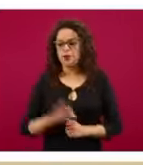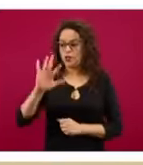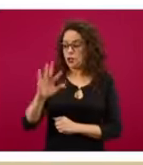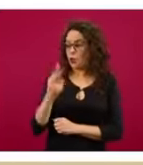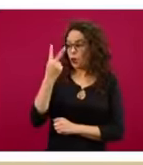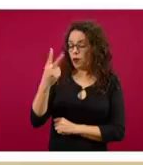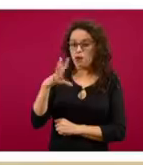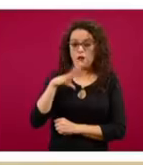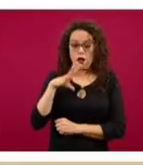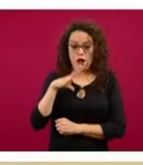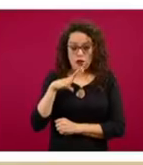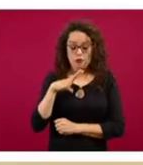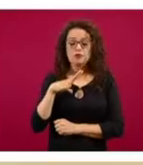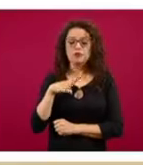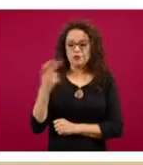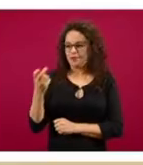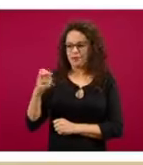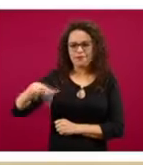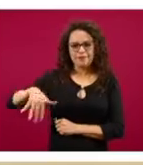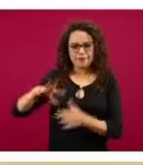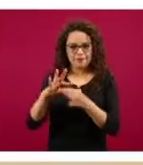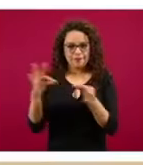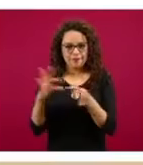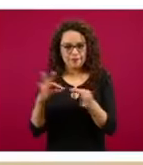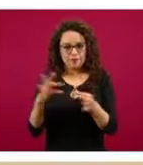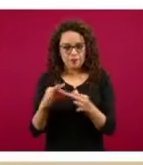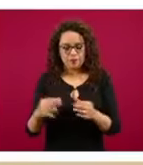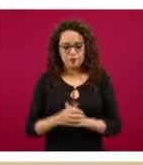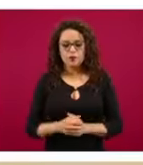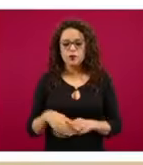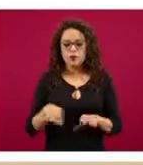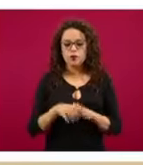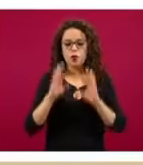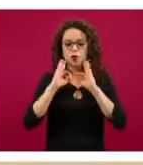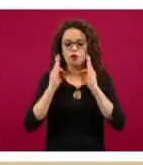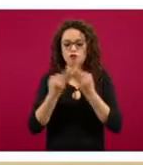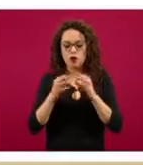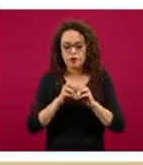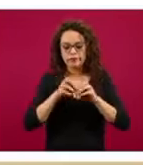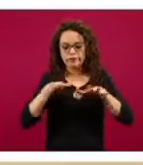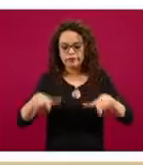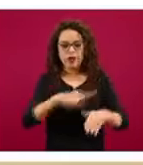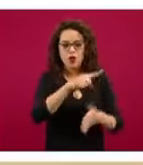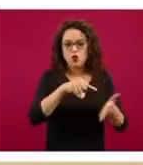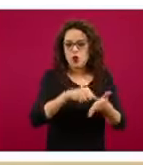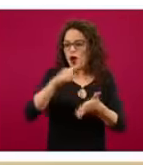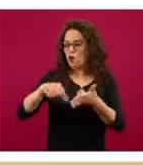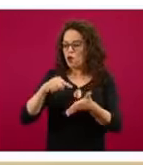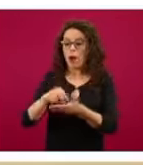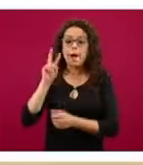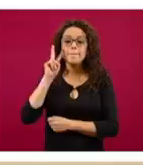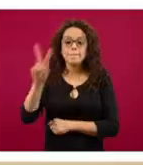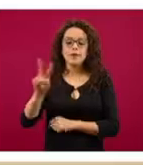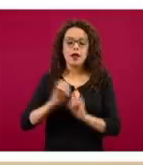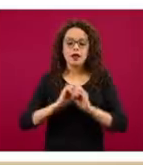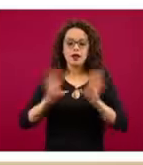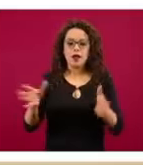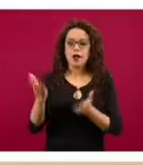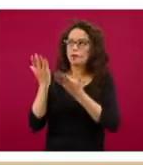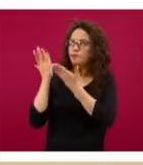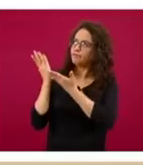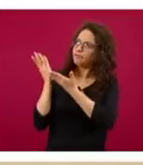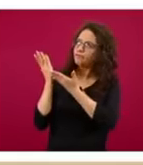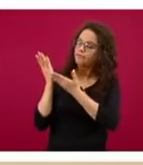brotes probables que comentábamos en la distribución por sitios. Aquí tenemos las entidades en donde estos se